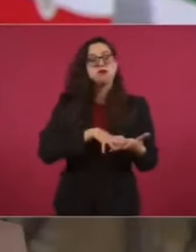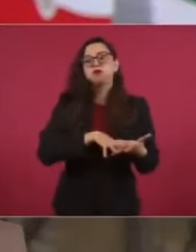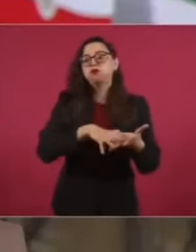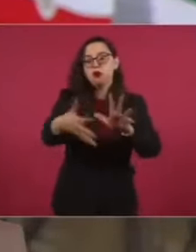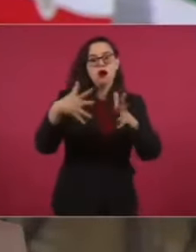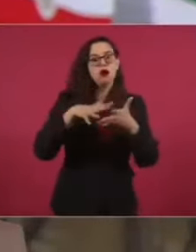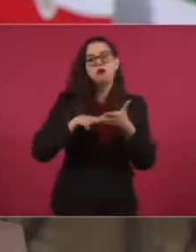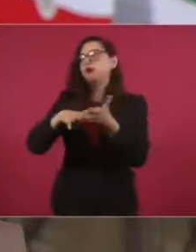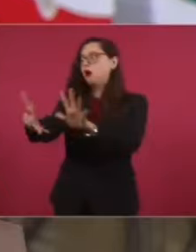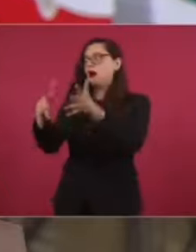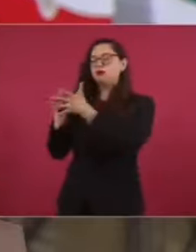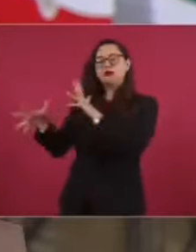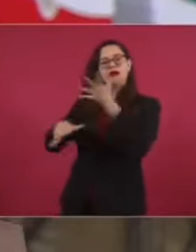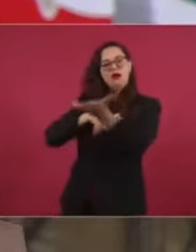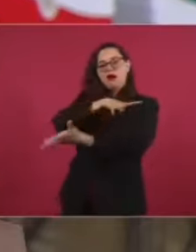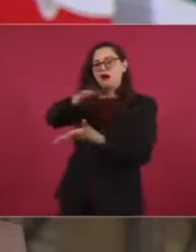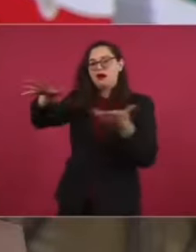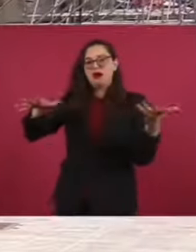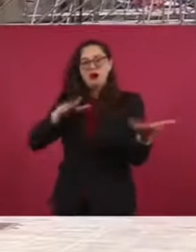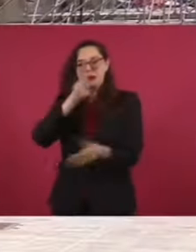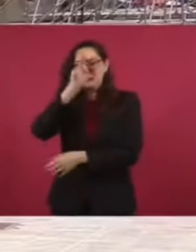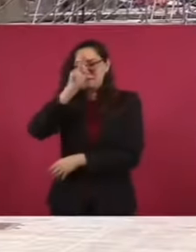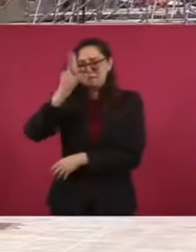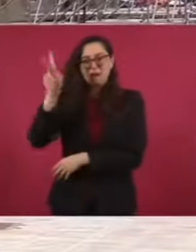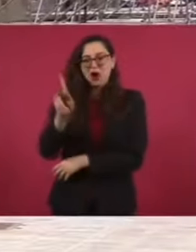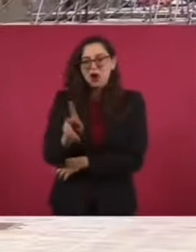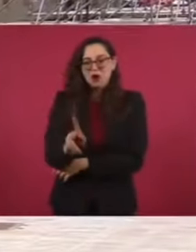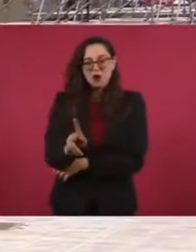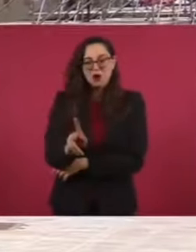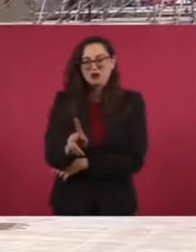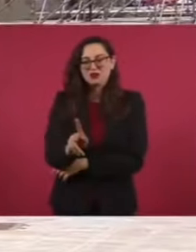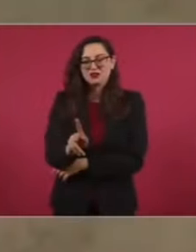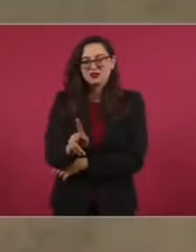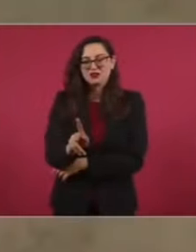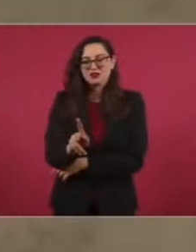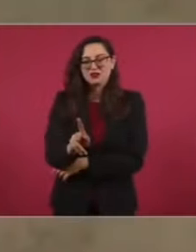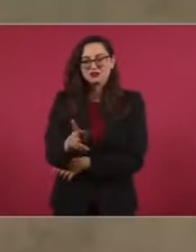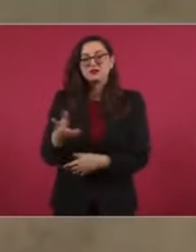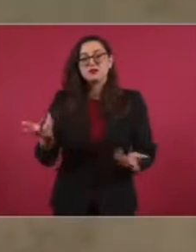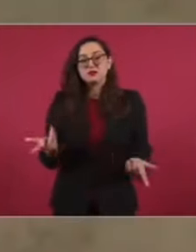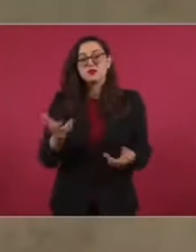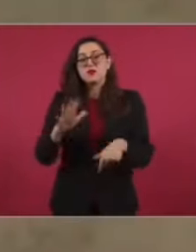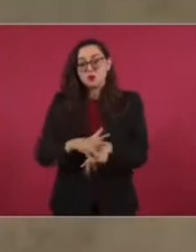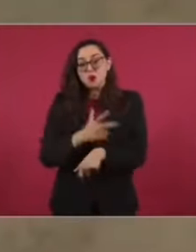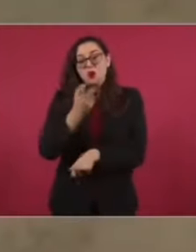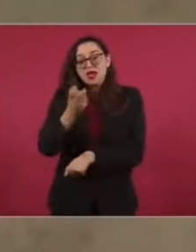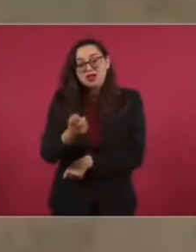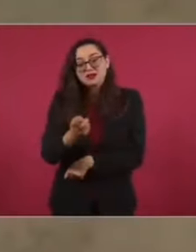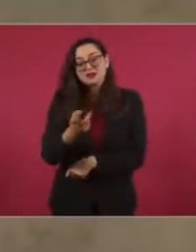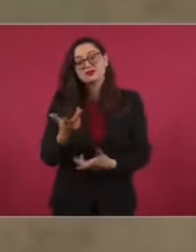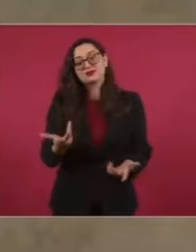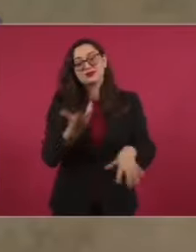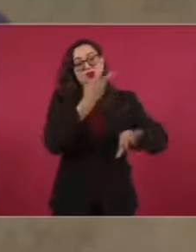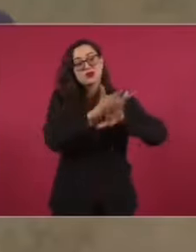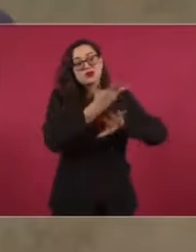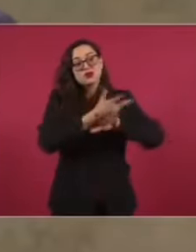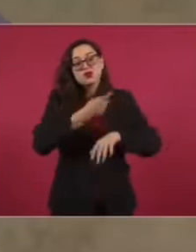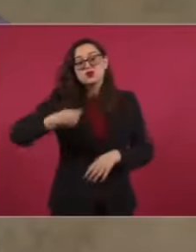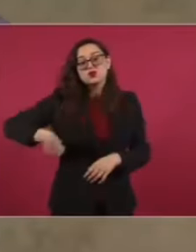conciencias, él vino a politizar, no a polarizar, a politizar a todos los mexicanos. Así es, para